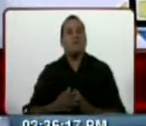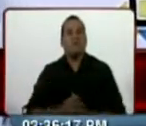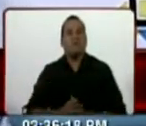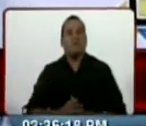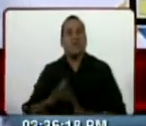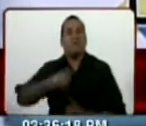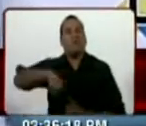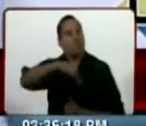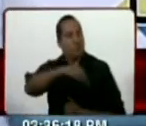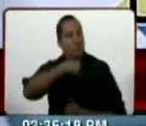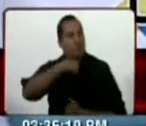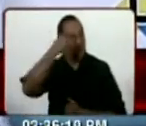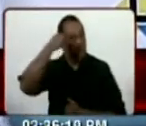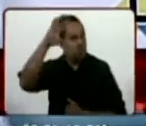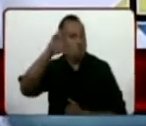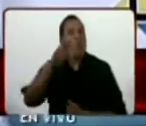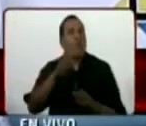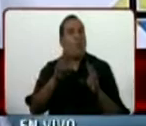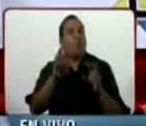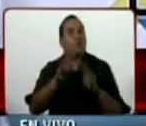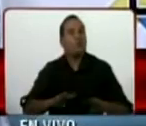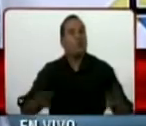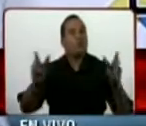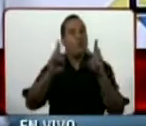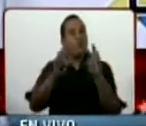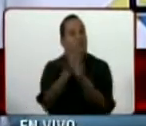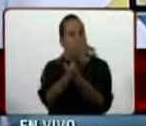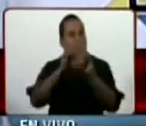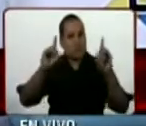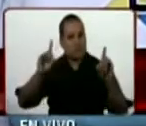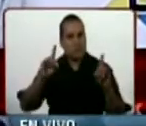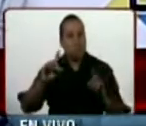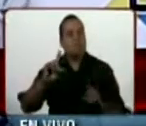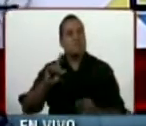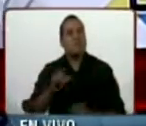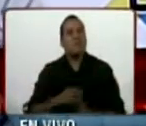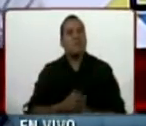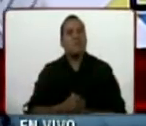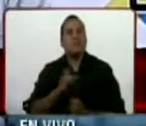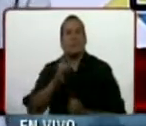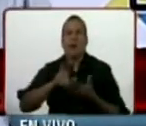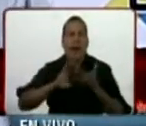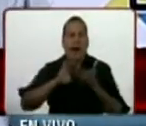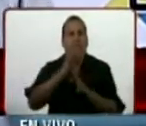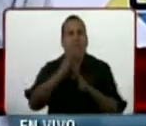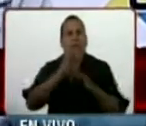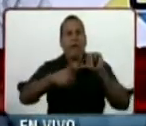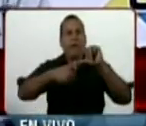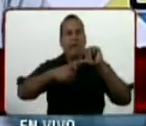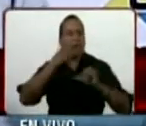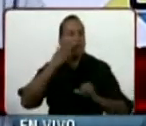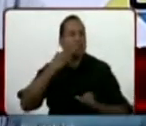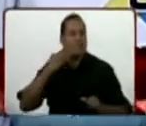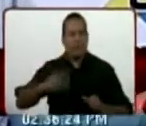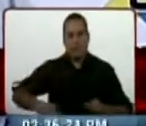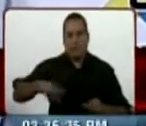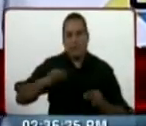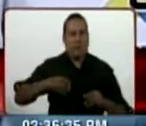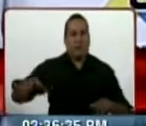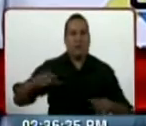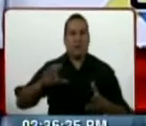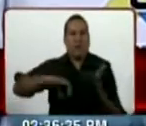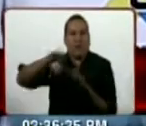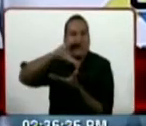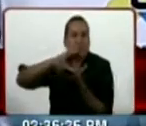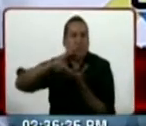Nosotros creemos en esos nuevos valores de la democracia. Y uno de ellos fue acabar con el pacto de élites, con la sociedad de cómplices, con